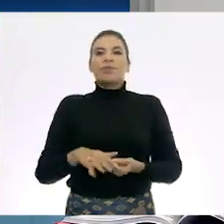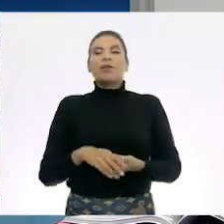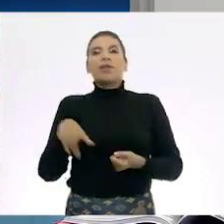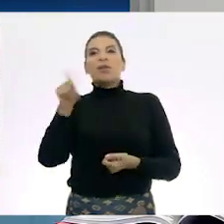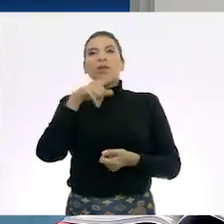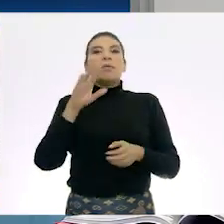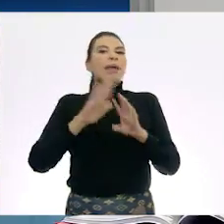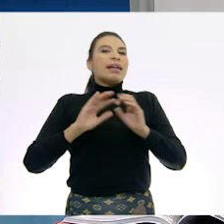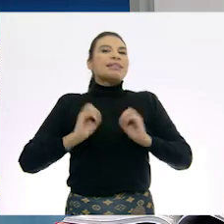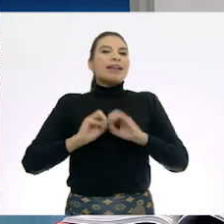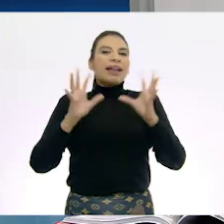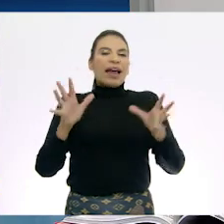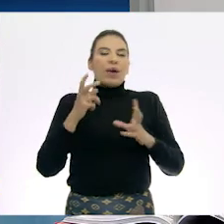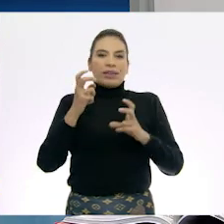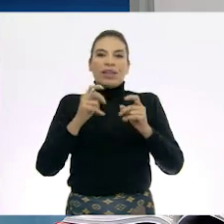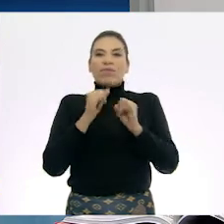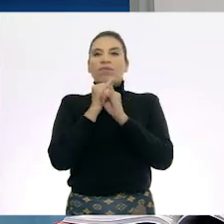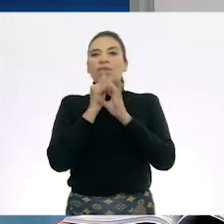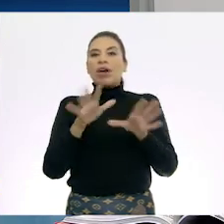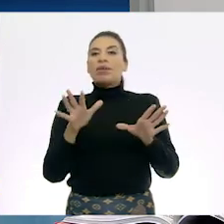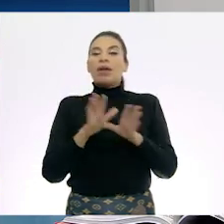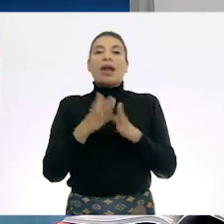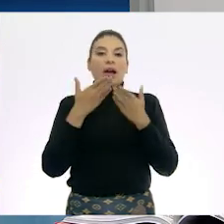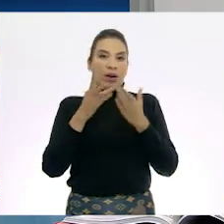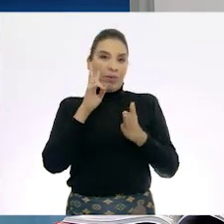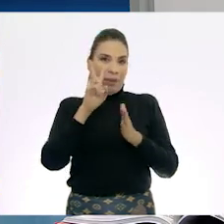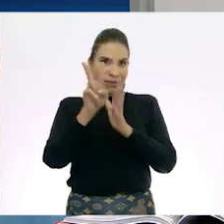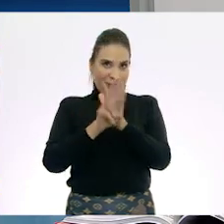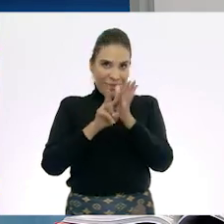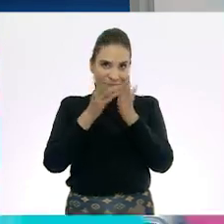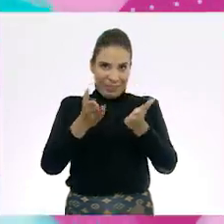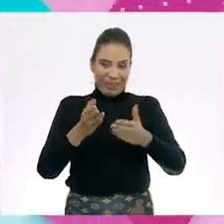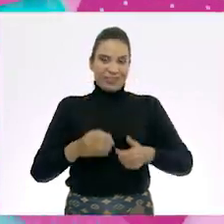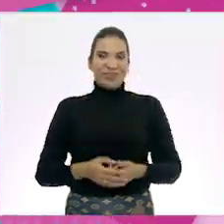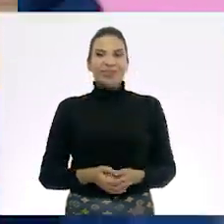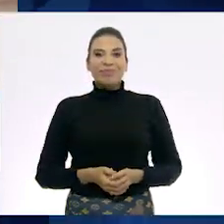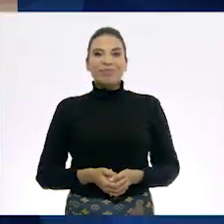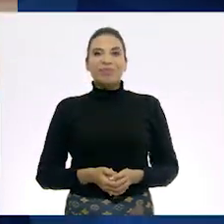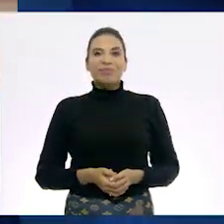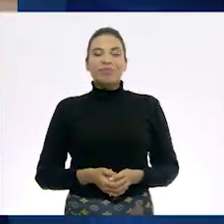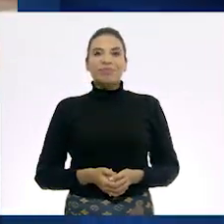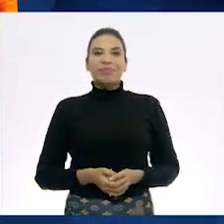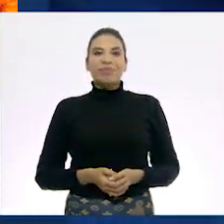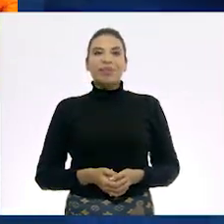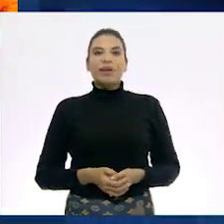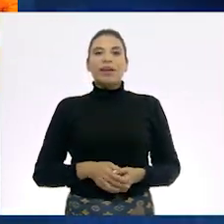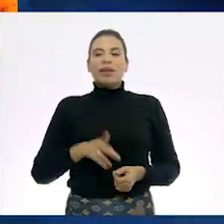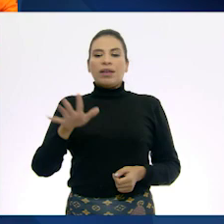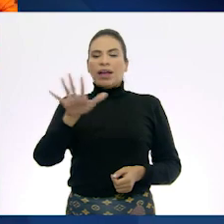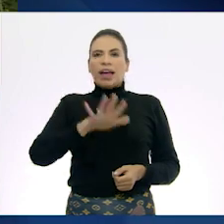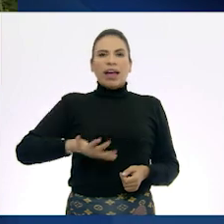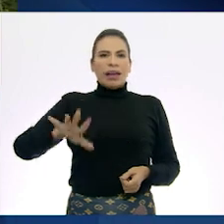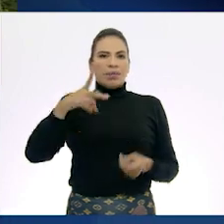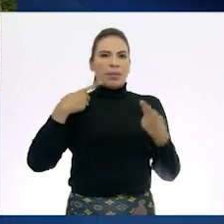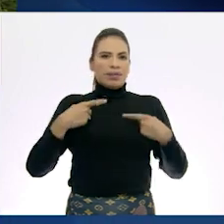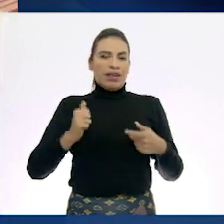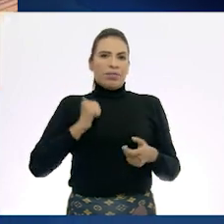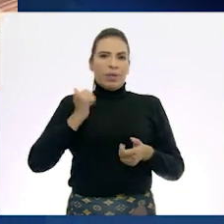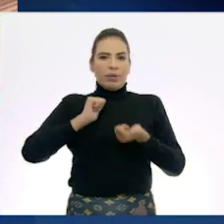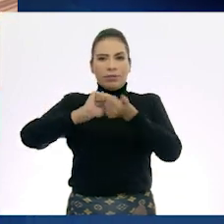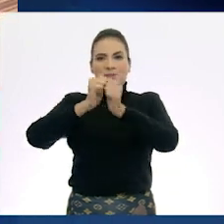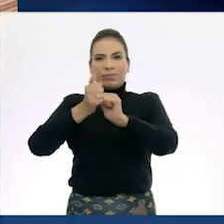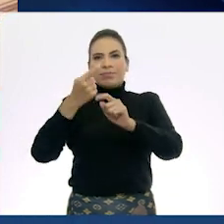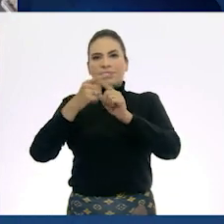quede clara también toda esta información, María, vamos a ver un video. Muy bien. La población aprovecha y transforma